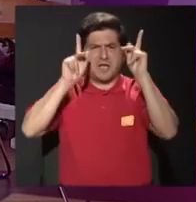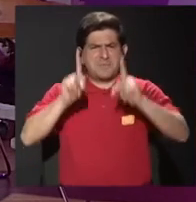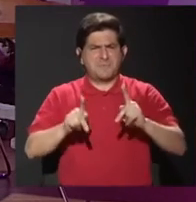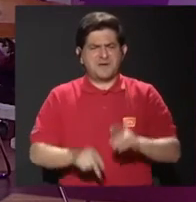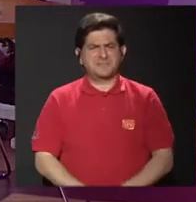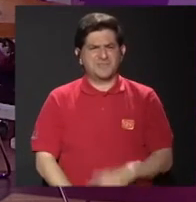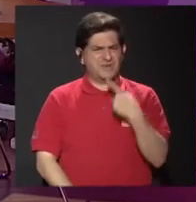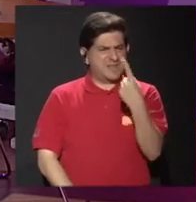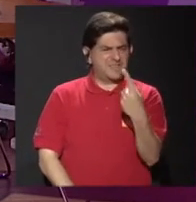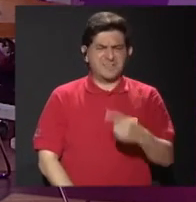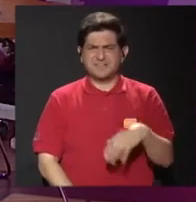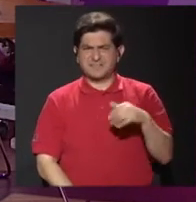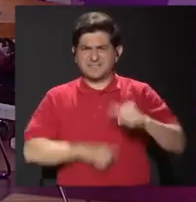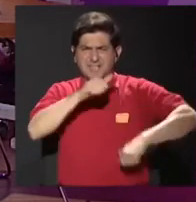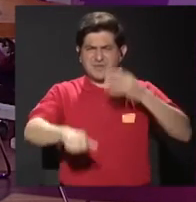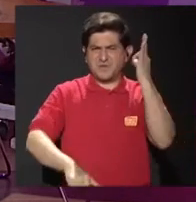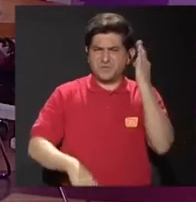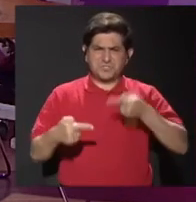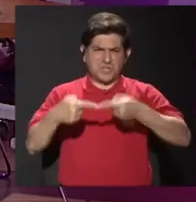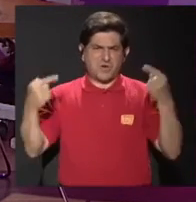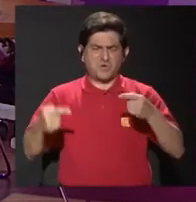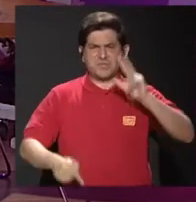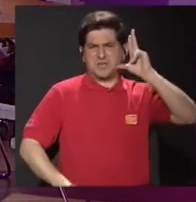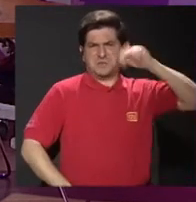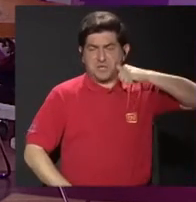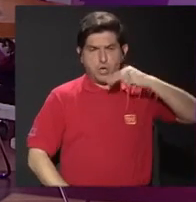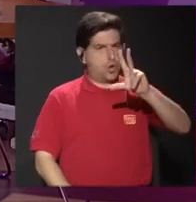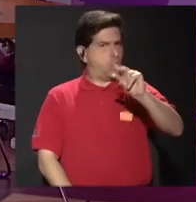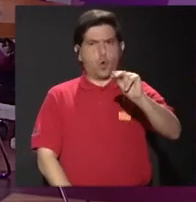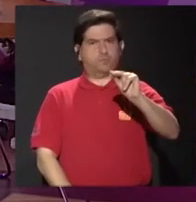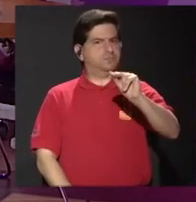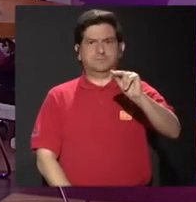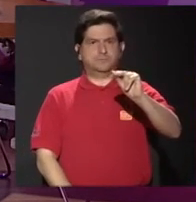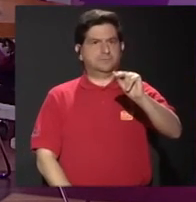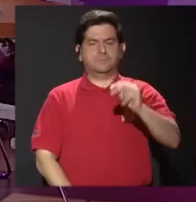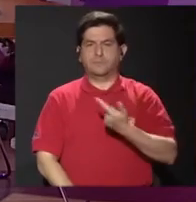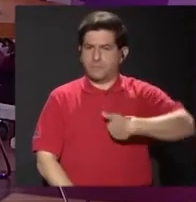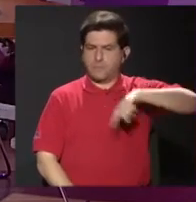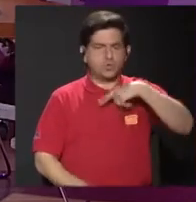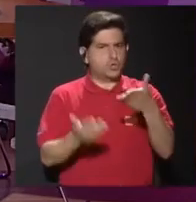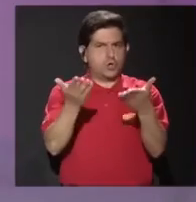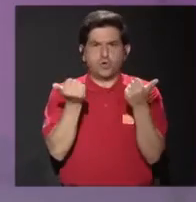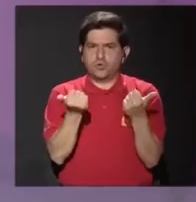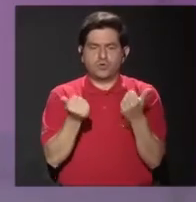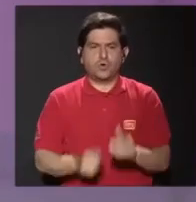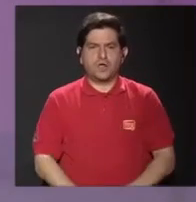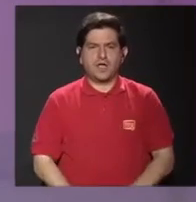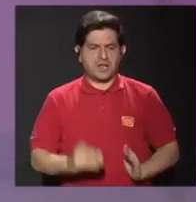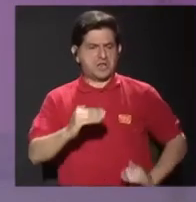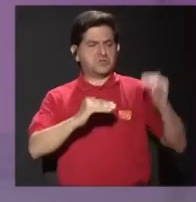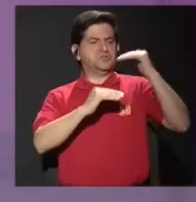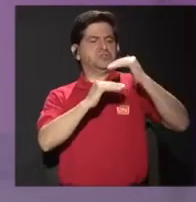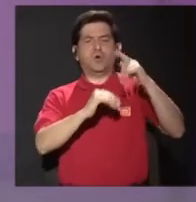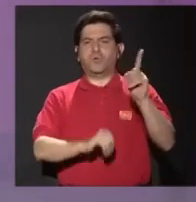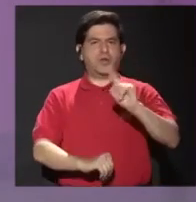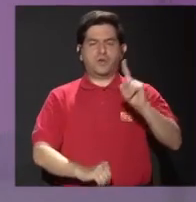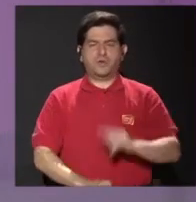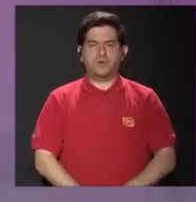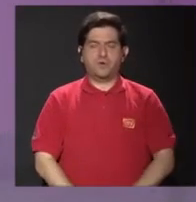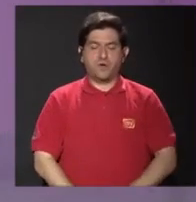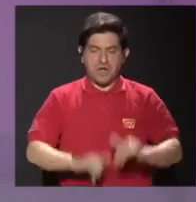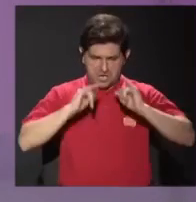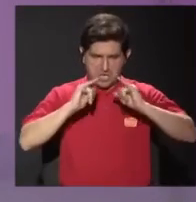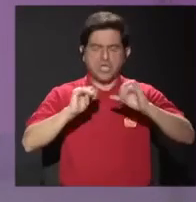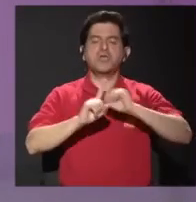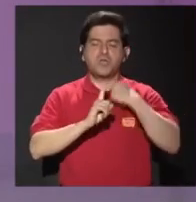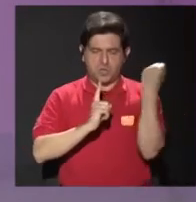pone el feminismo como si fuera lo opuesto el machismo no nosotros no queremos llegar a estar sobre nada queremos llegar a estar en